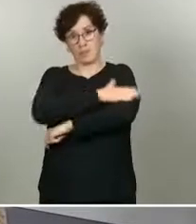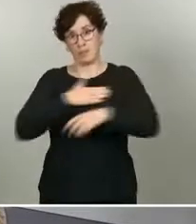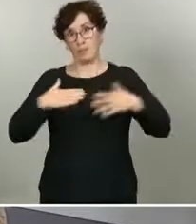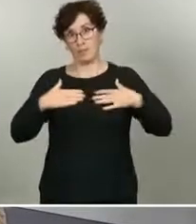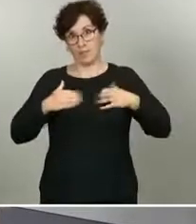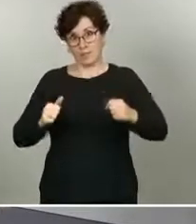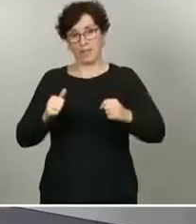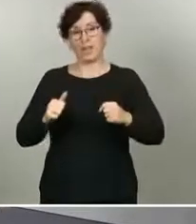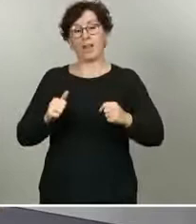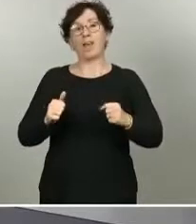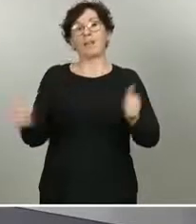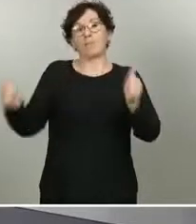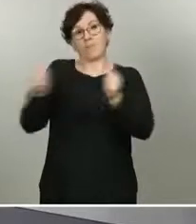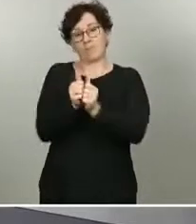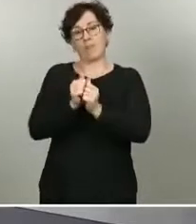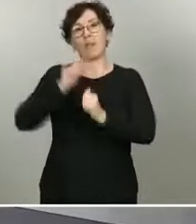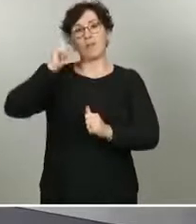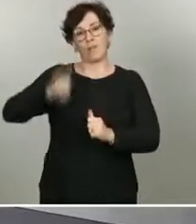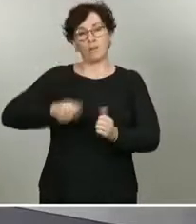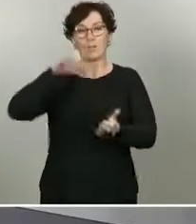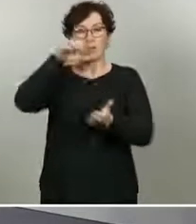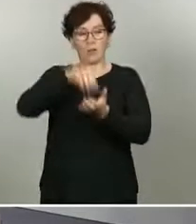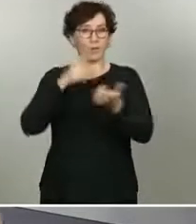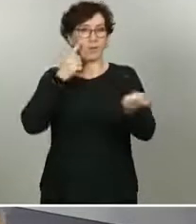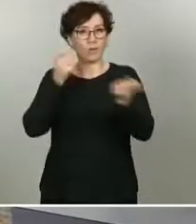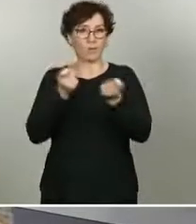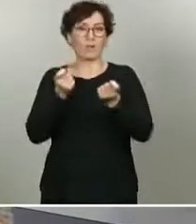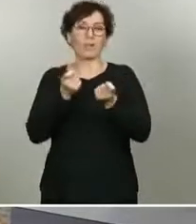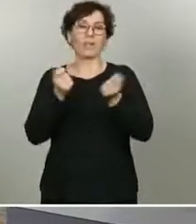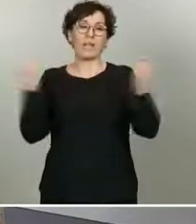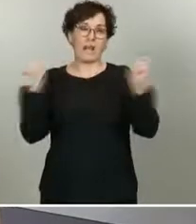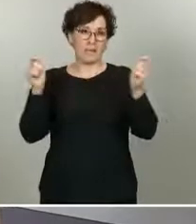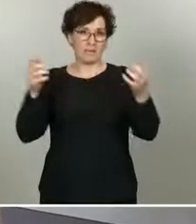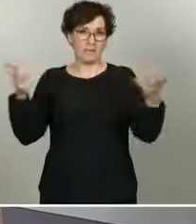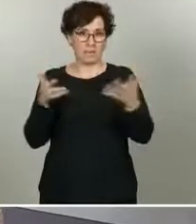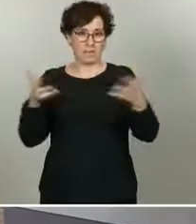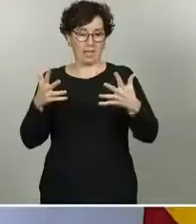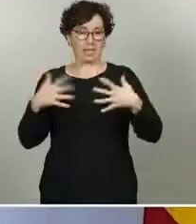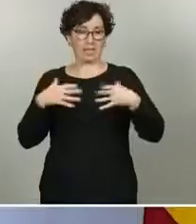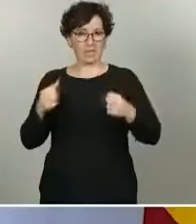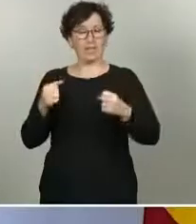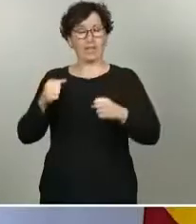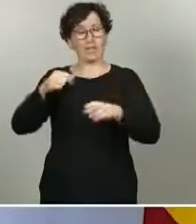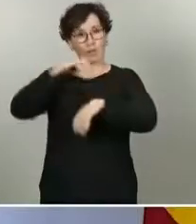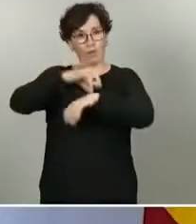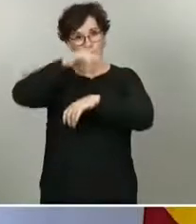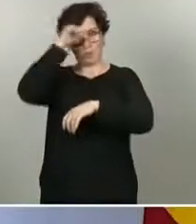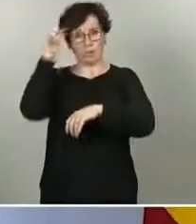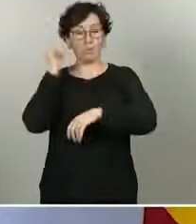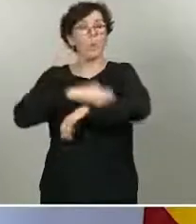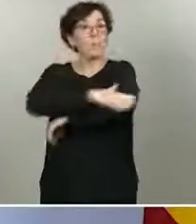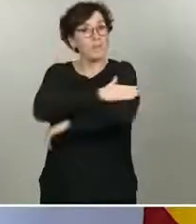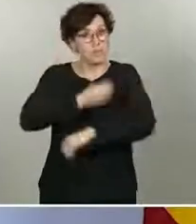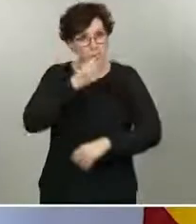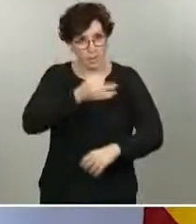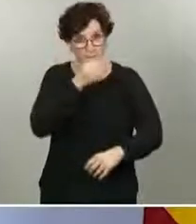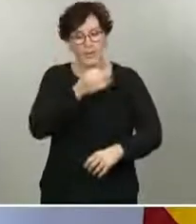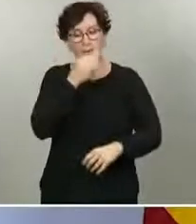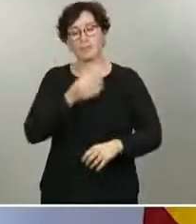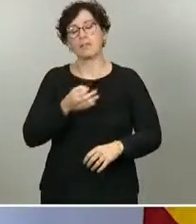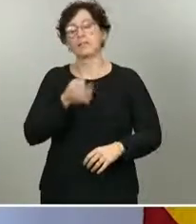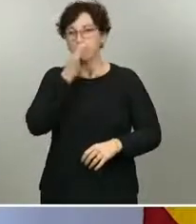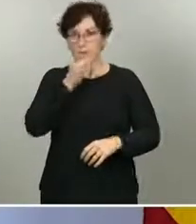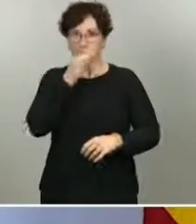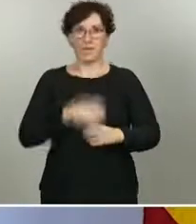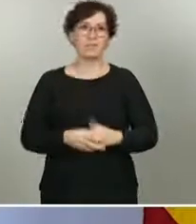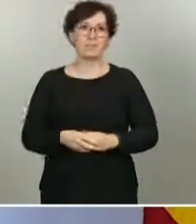el director del centro de coordinación de alertas y emergencias sanitarias fernando simón ministro muy buenas tardes muy buenas tardes quería compartir con ustedes